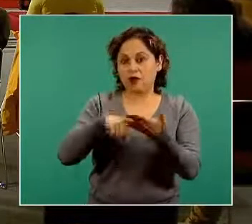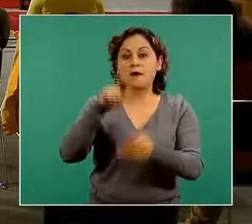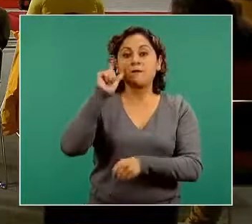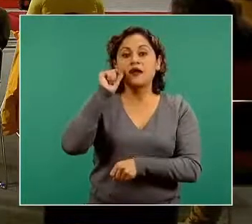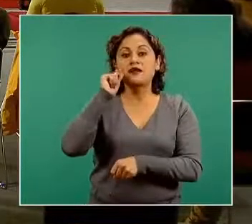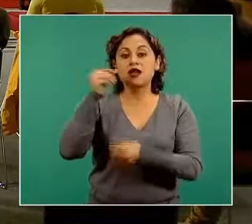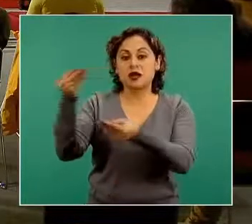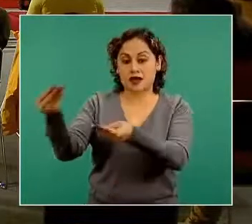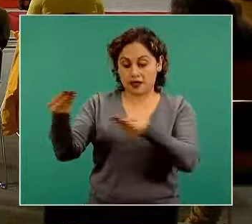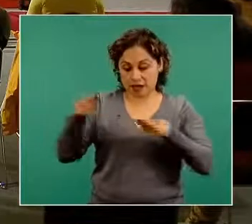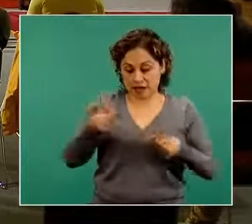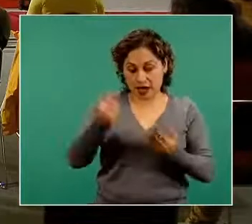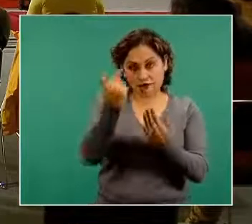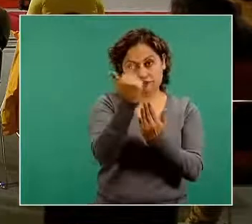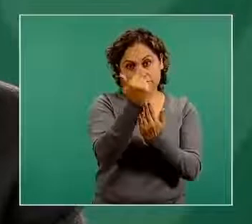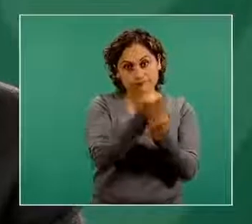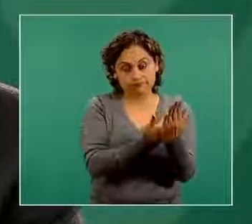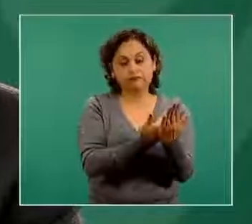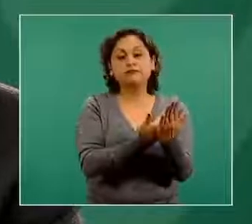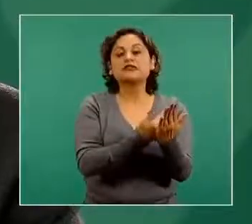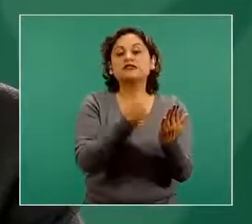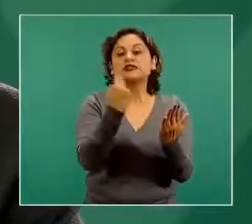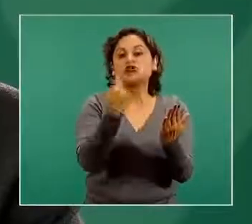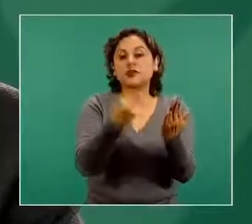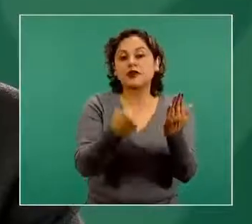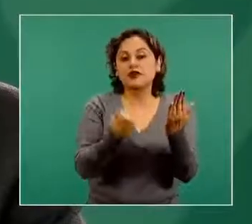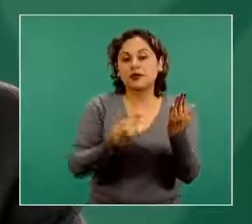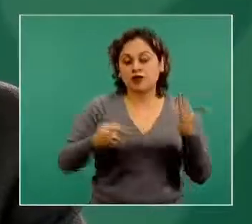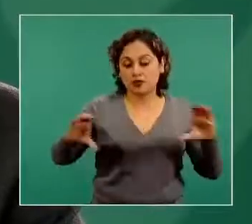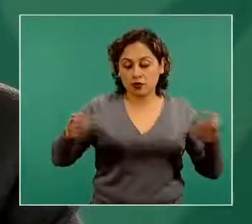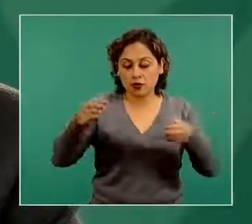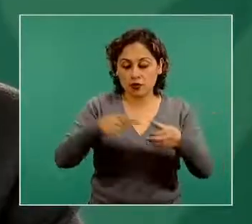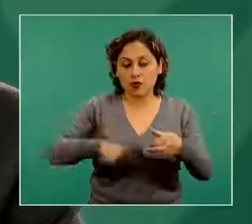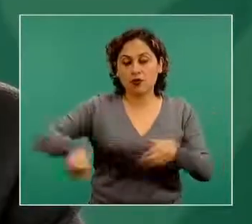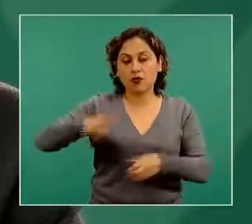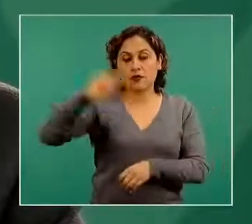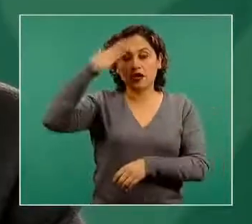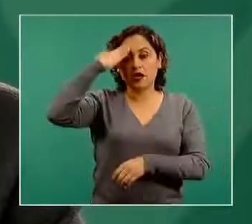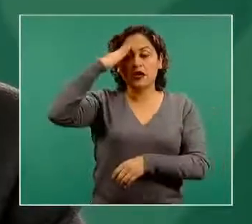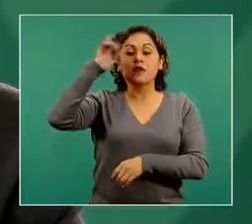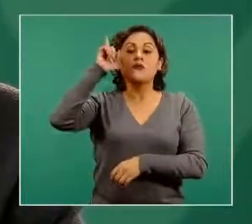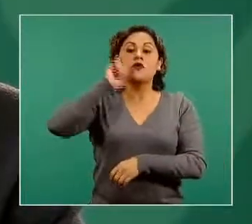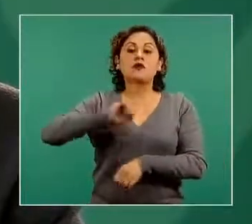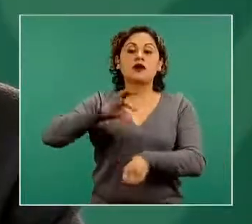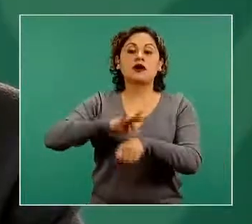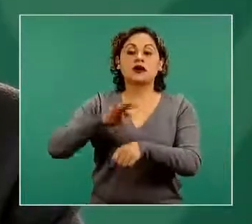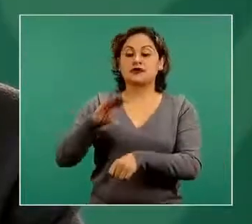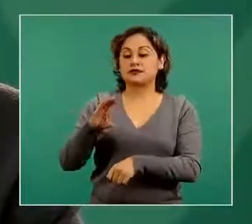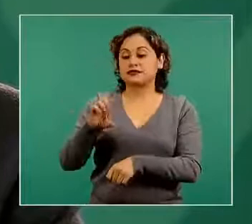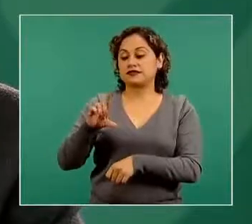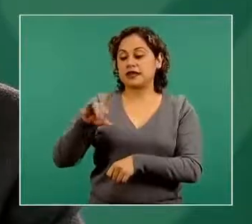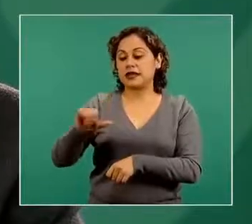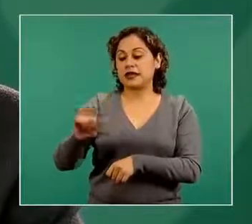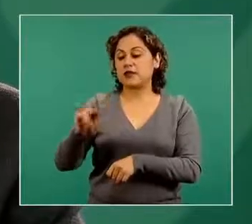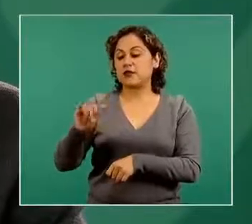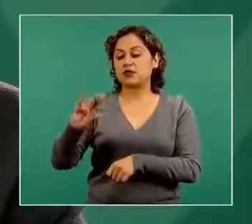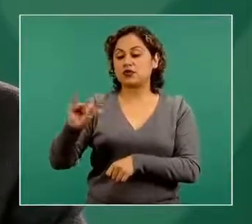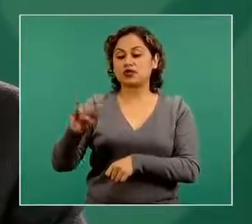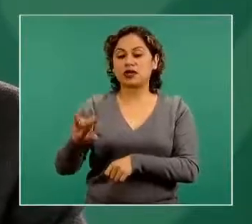que todo el mundo lo conozca. En el grupo lo preside la doctora Celia Alpuche Aranda, directora del Centro de Investigación sobre